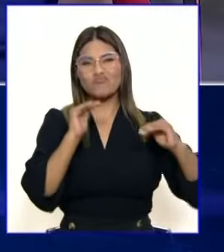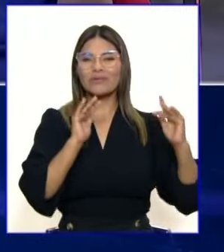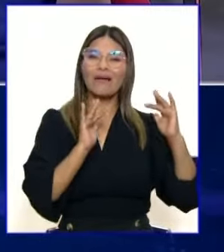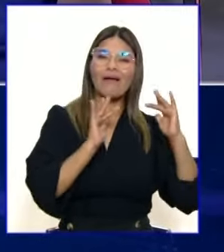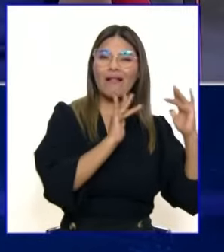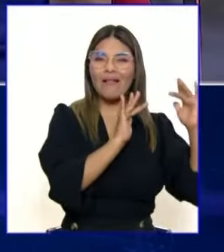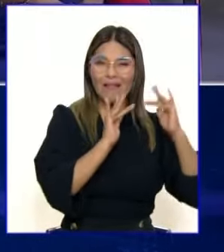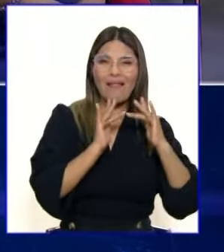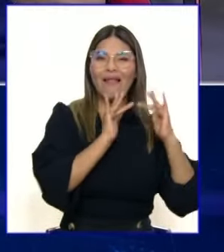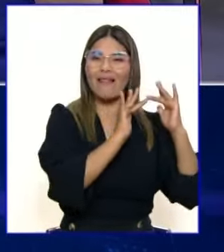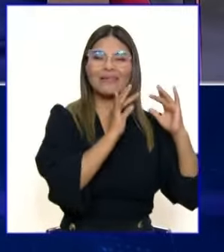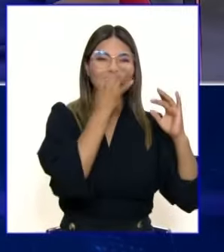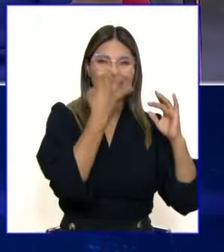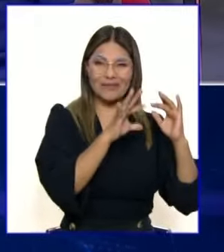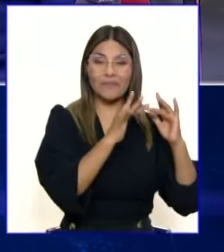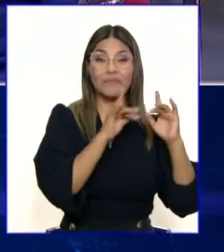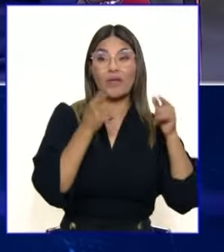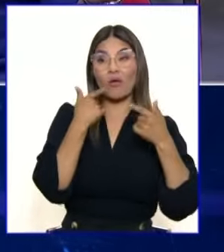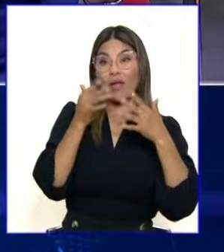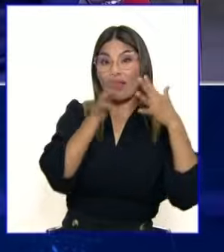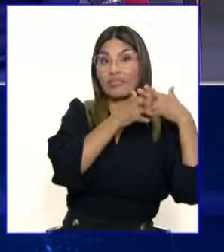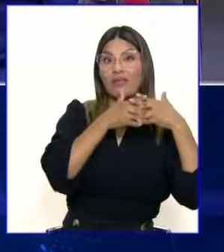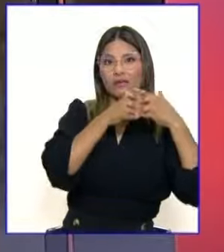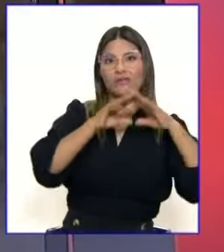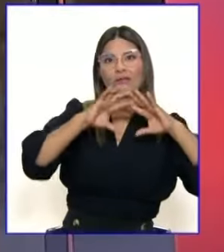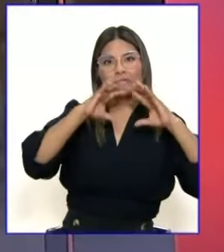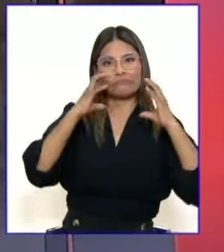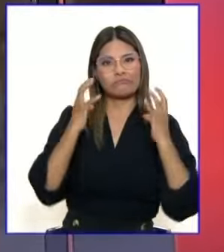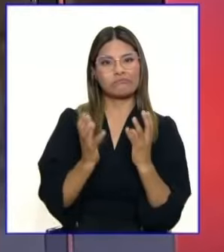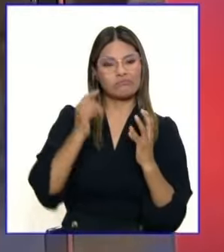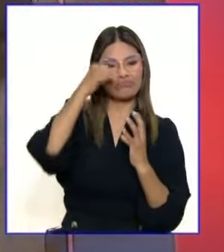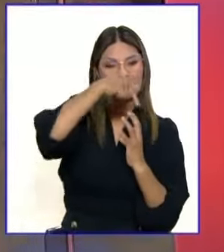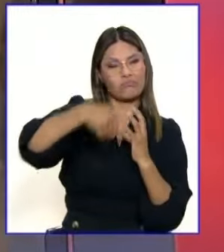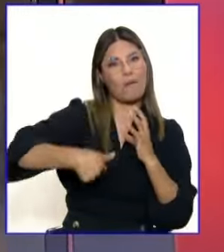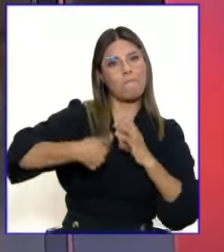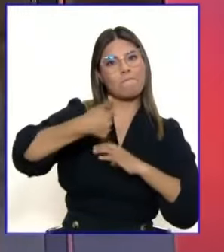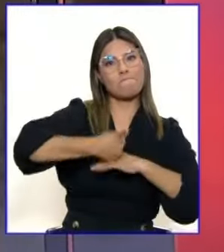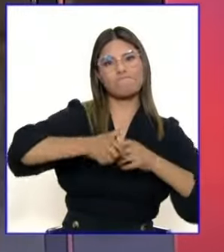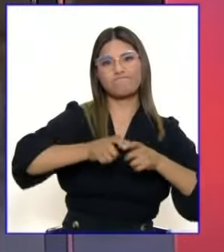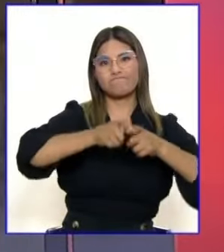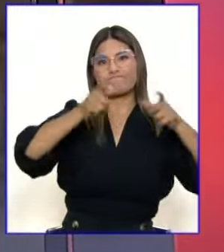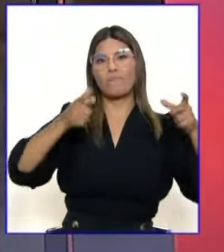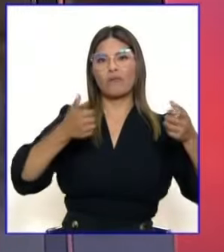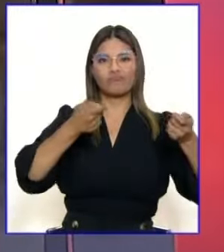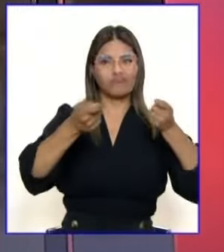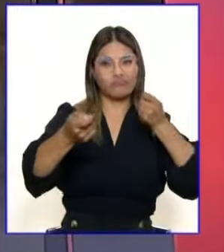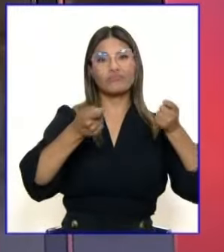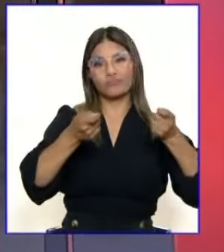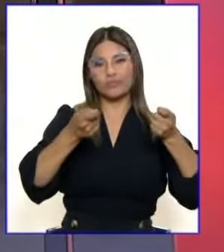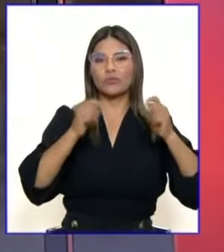Unidos es un poder global, entonces tenemos que estar al tanto de todo lo que ocurre en el planeta.